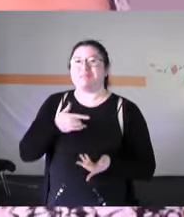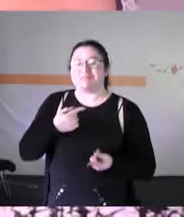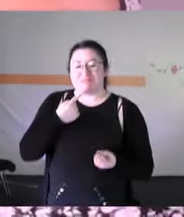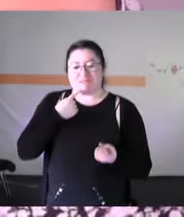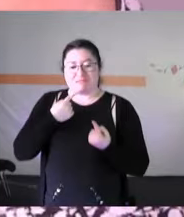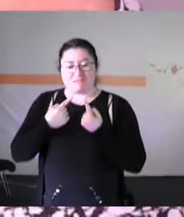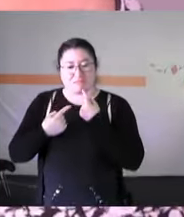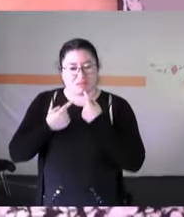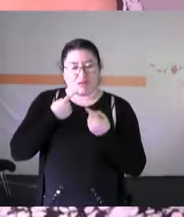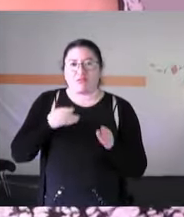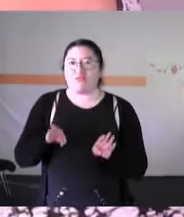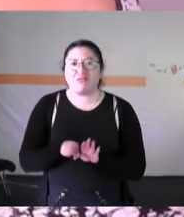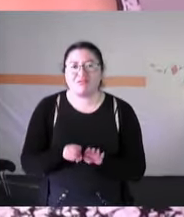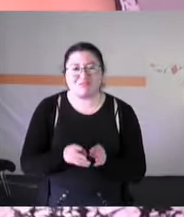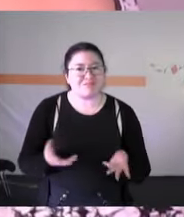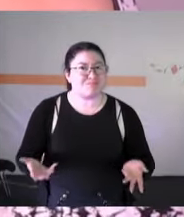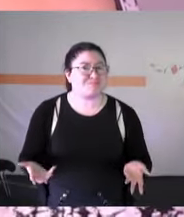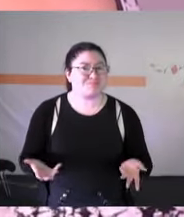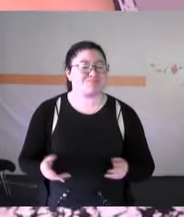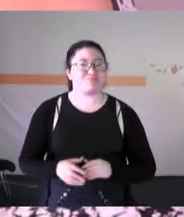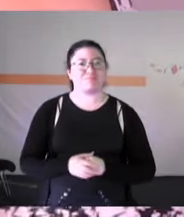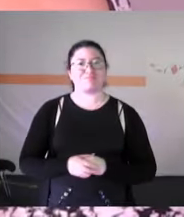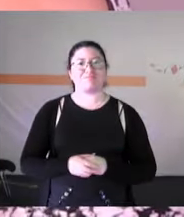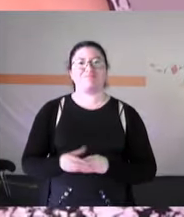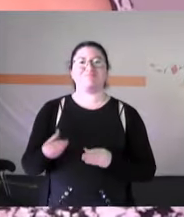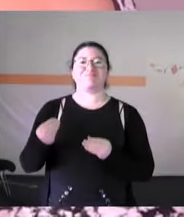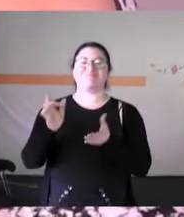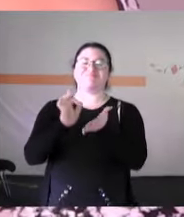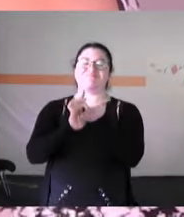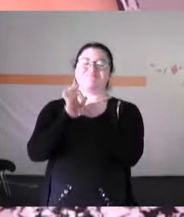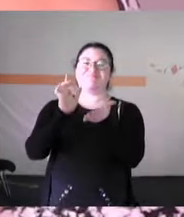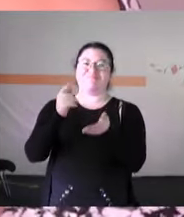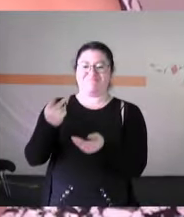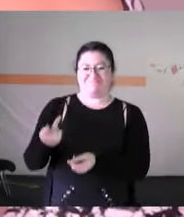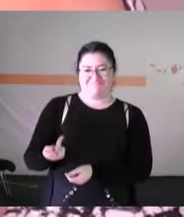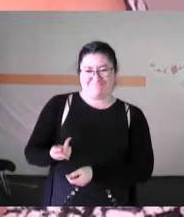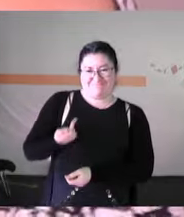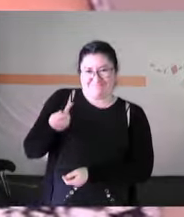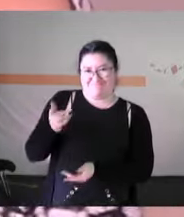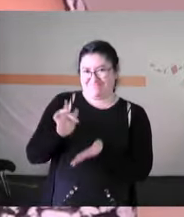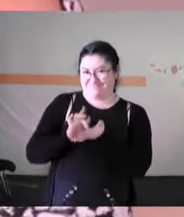Entonces, ¿ahí cómo le hacemos? Pues muchísimas gracias por esa pregunta.